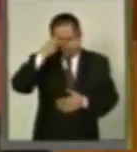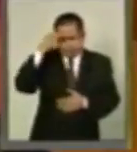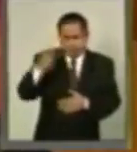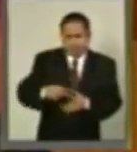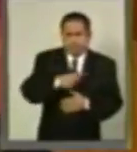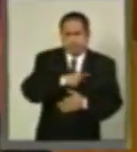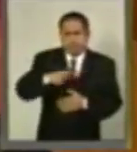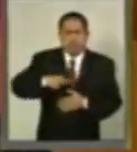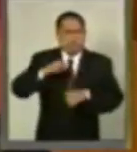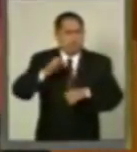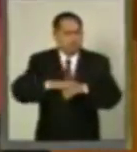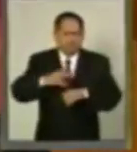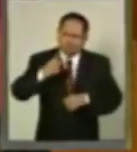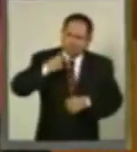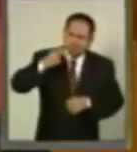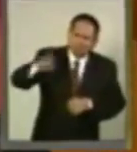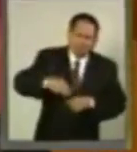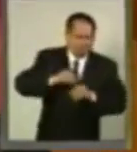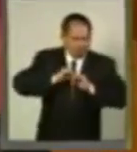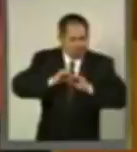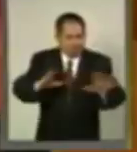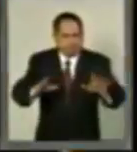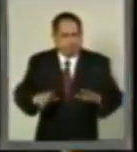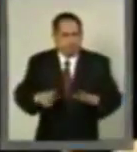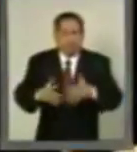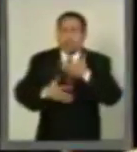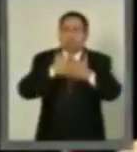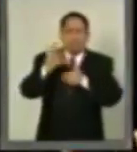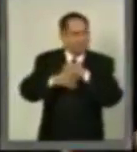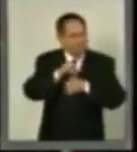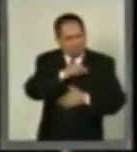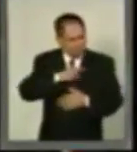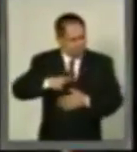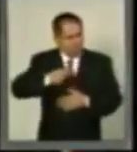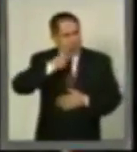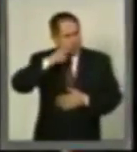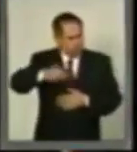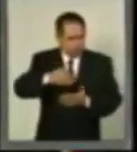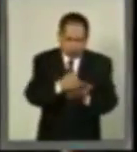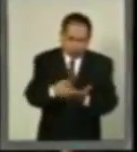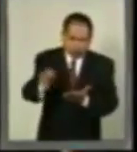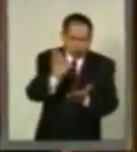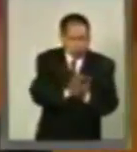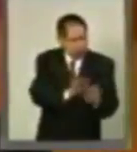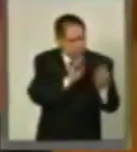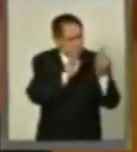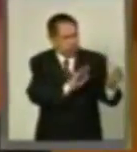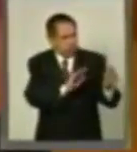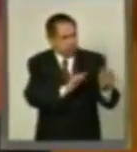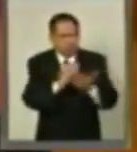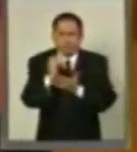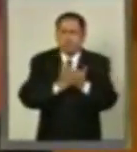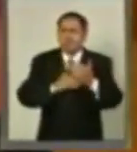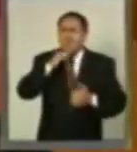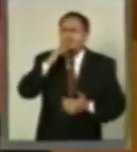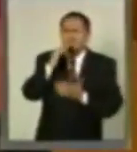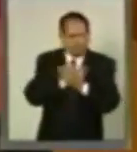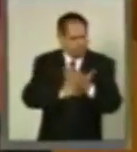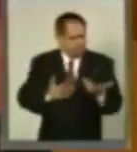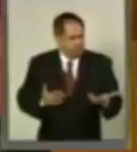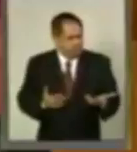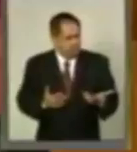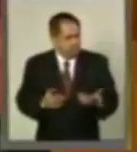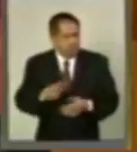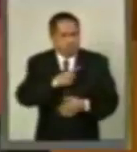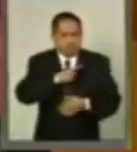haber más verdad y menos escándalo, más valentía y menos corrupción.